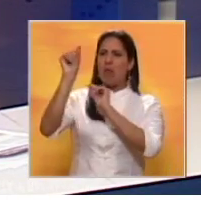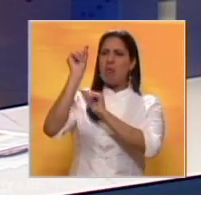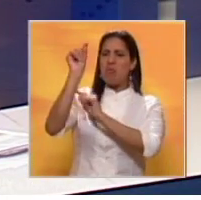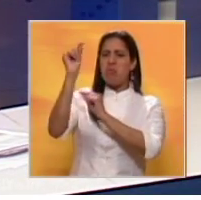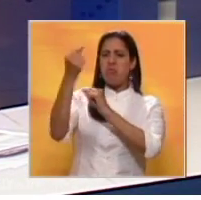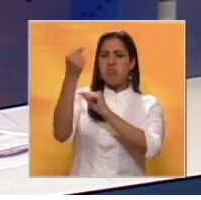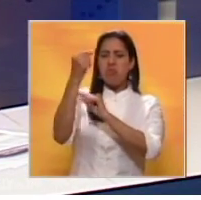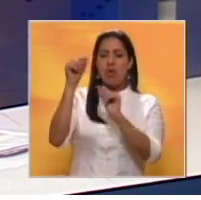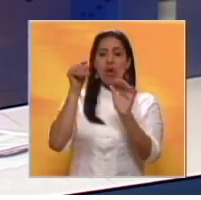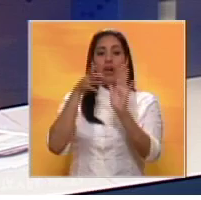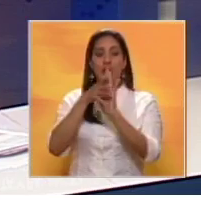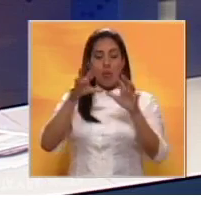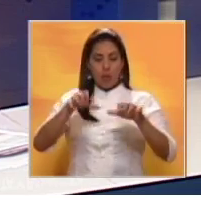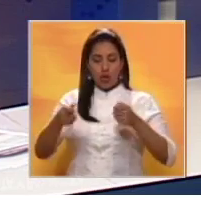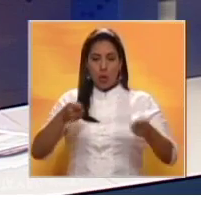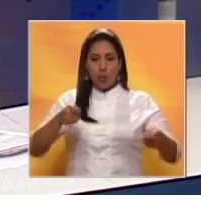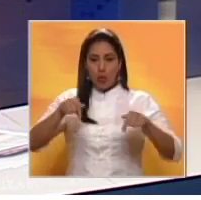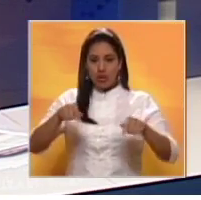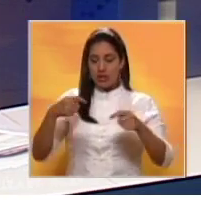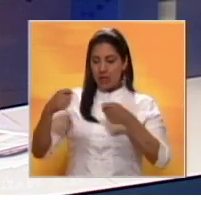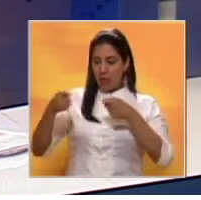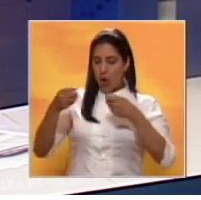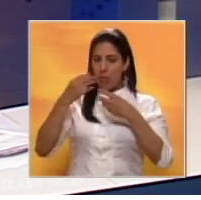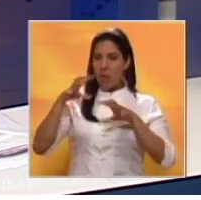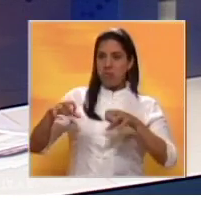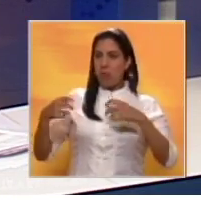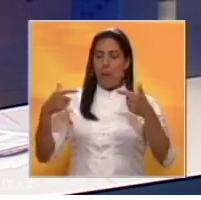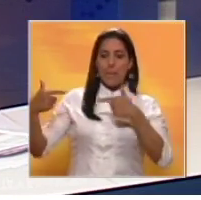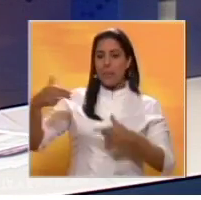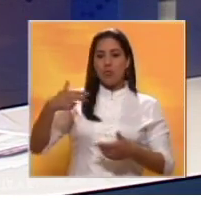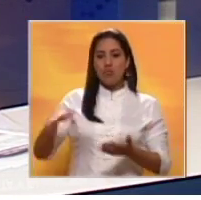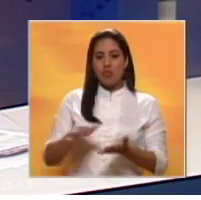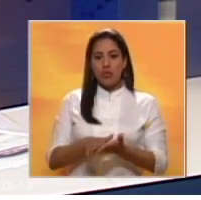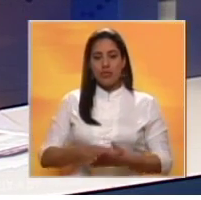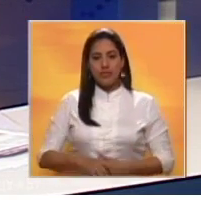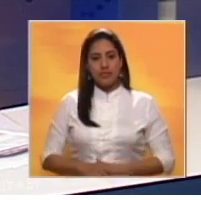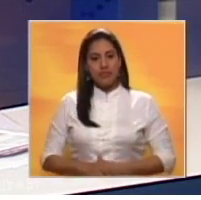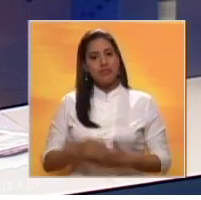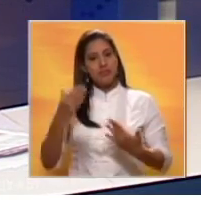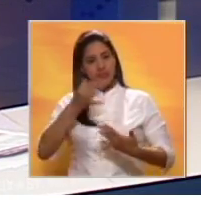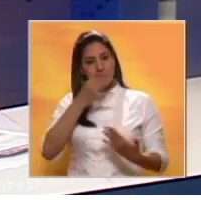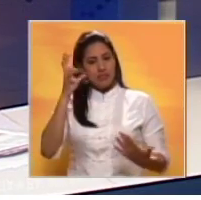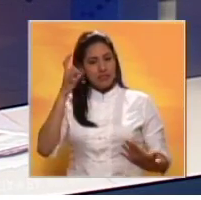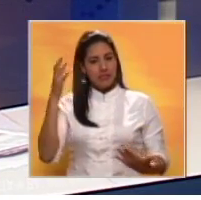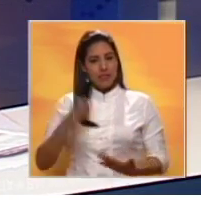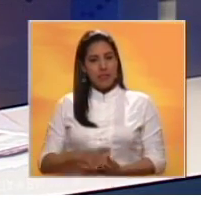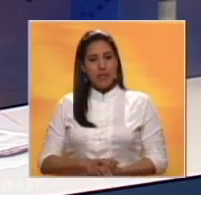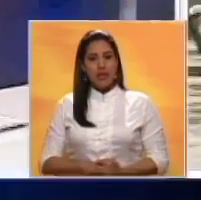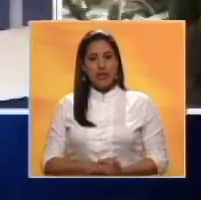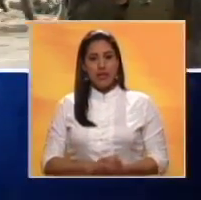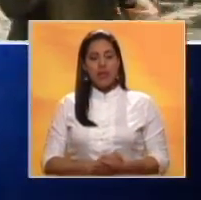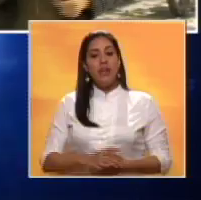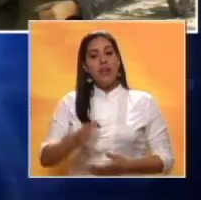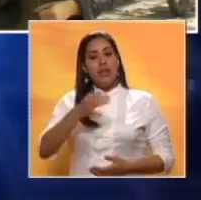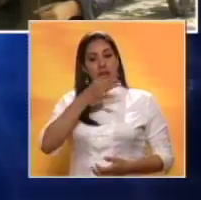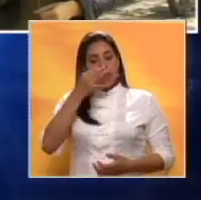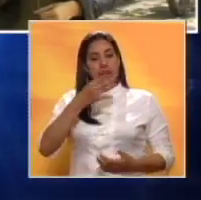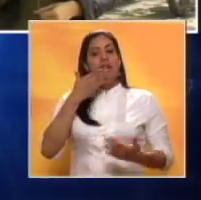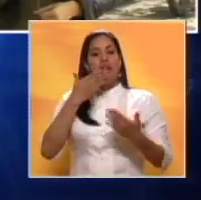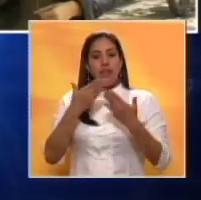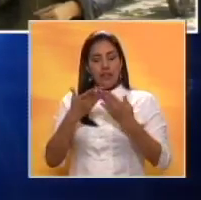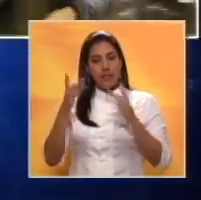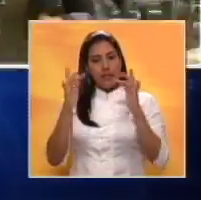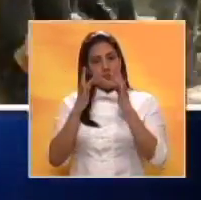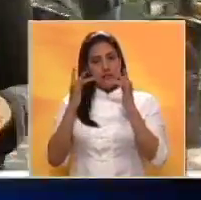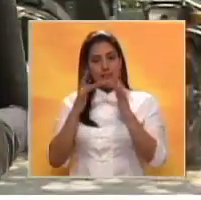discusión por el puesto informal en el que vendía alimentos. Diana Martínez nos informa. Buenas tardes, Diana, te escuchamos. Buenas tardes, gracias